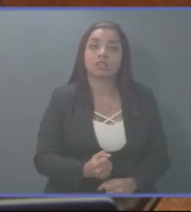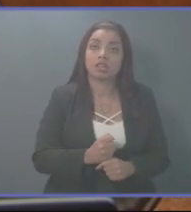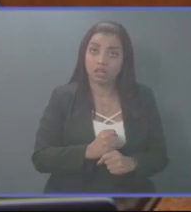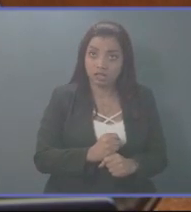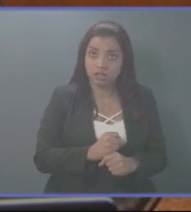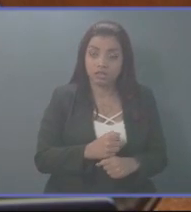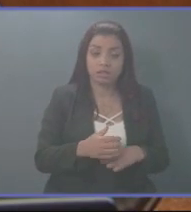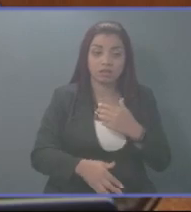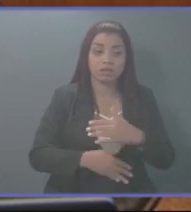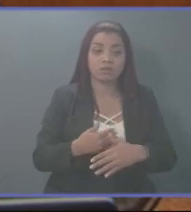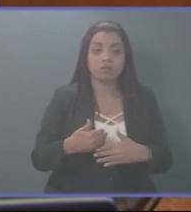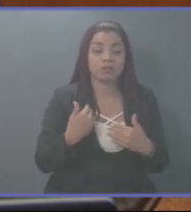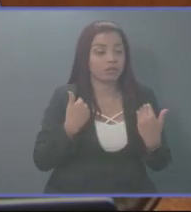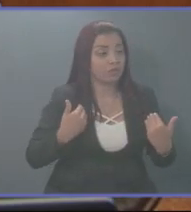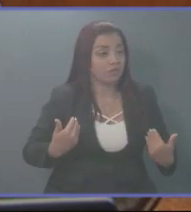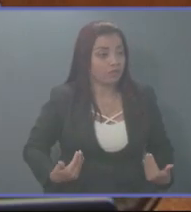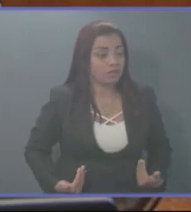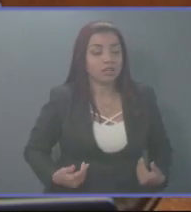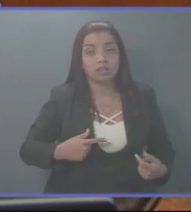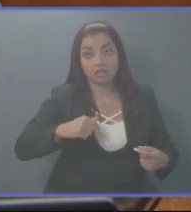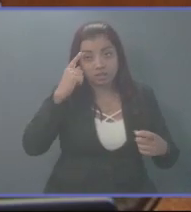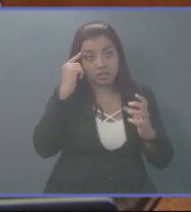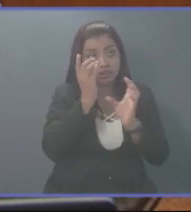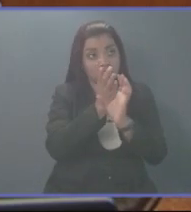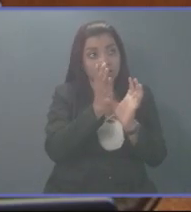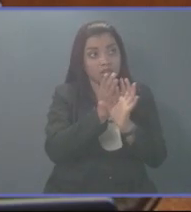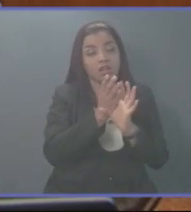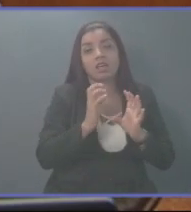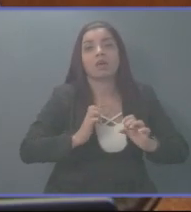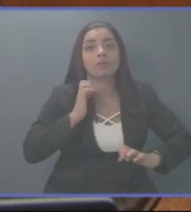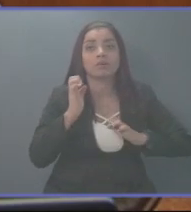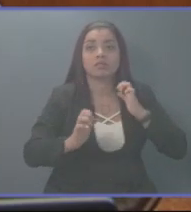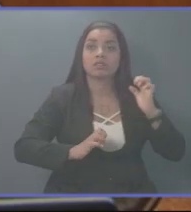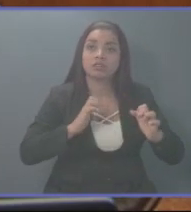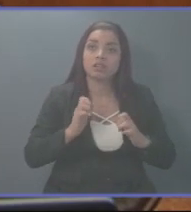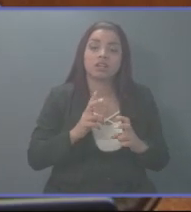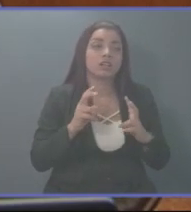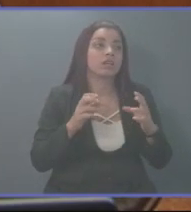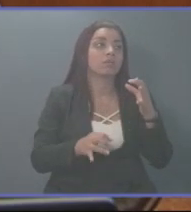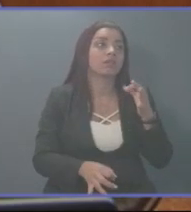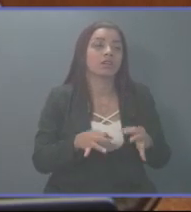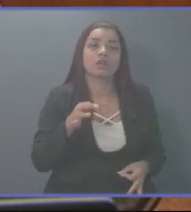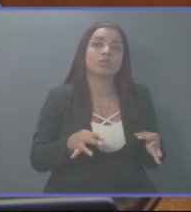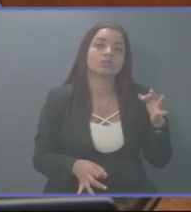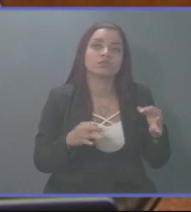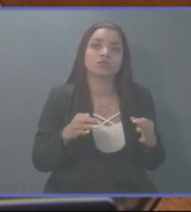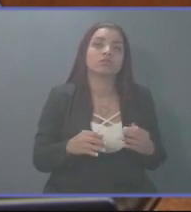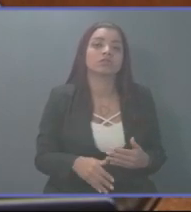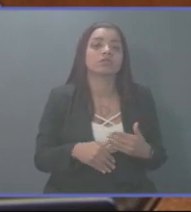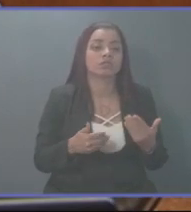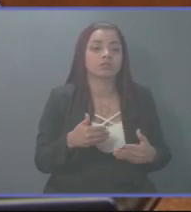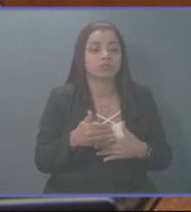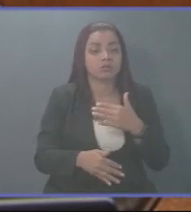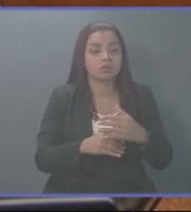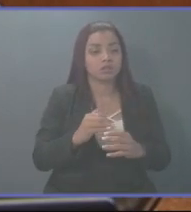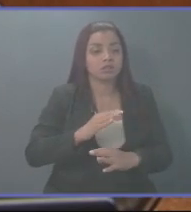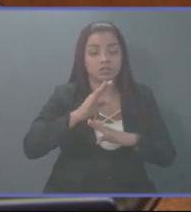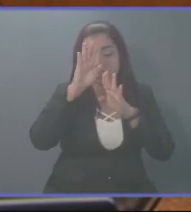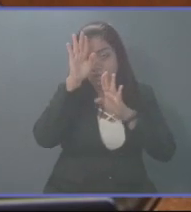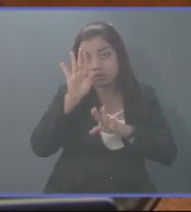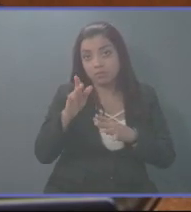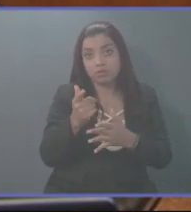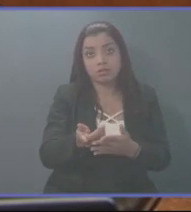la integridad física, psíquica y emocional, el acceso a la justicia y un entorno de respeto a sus